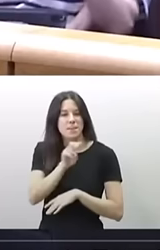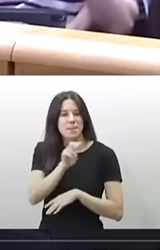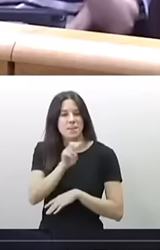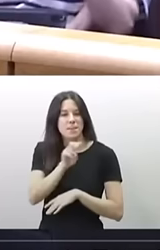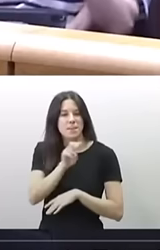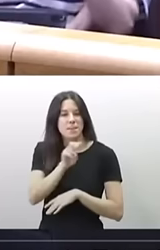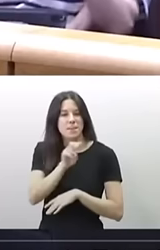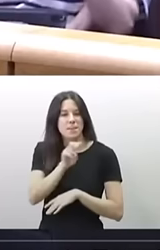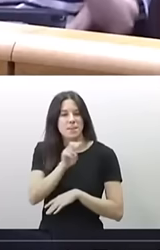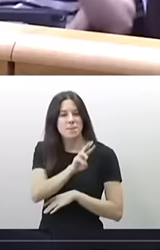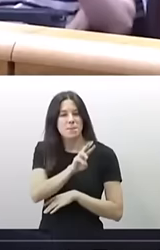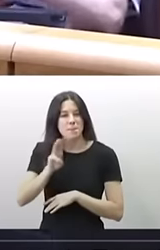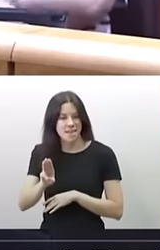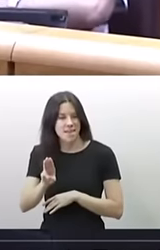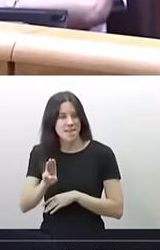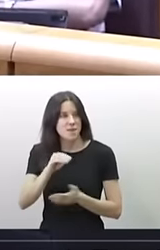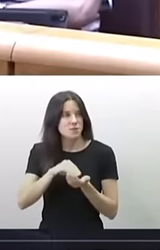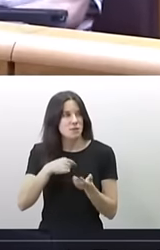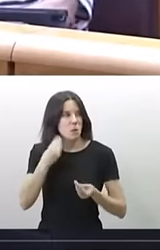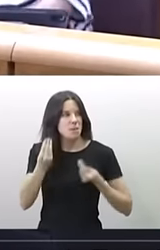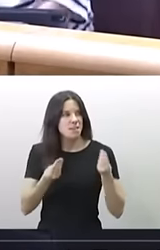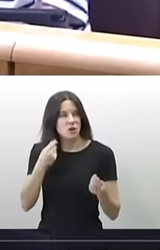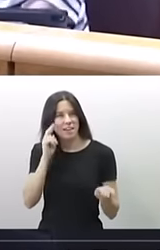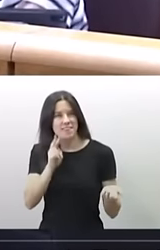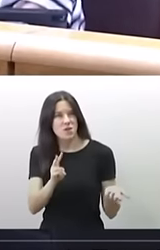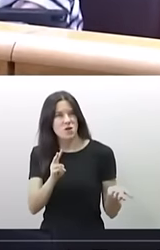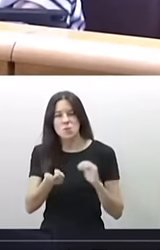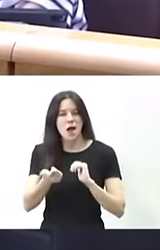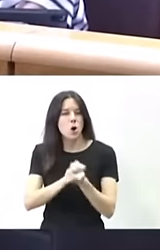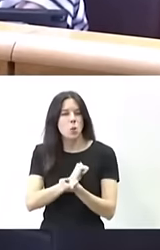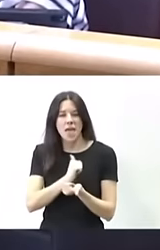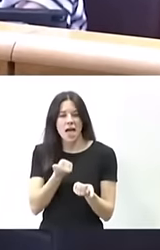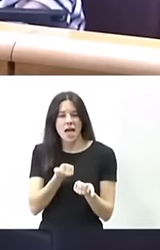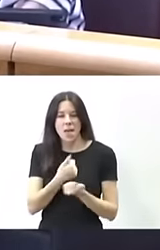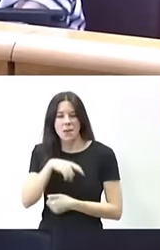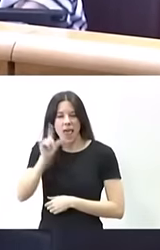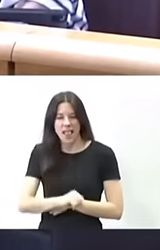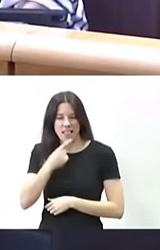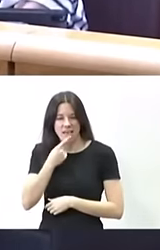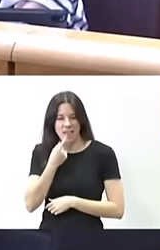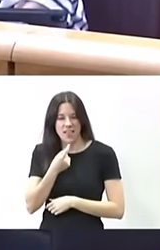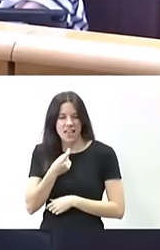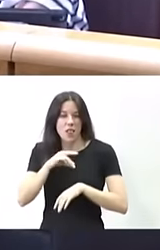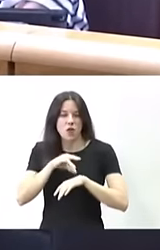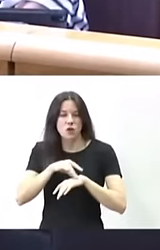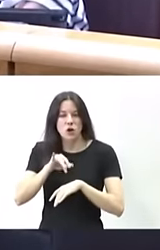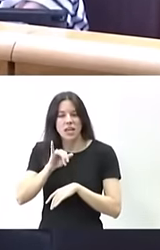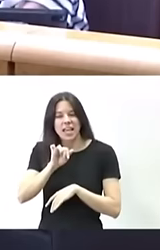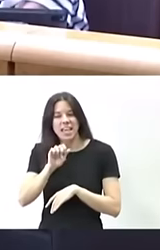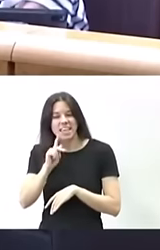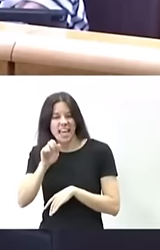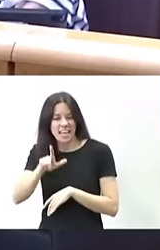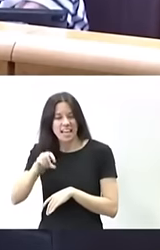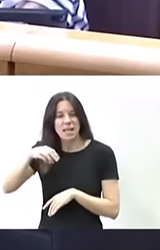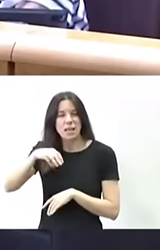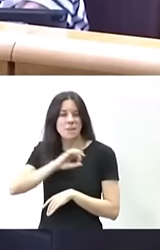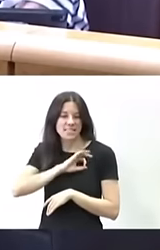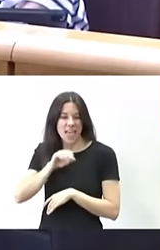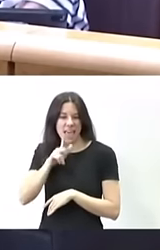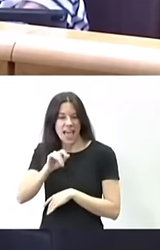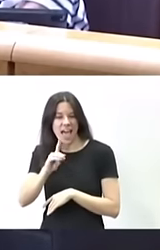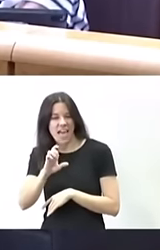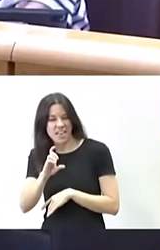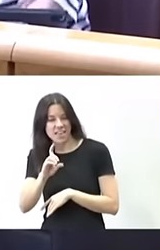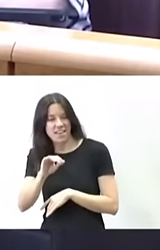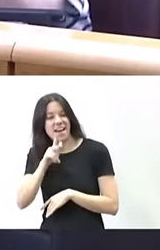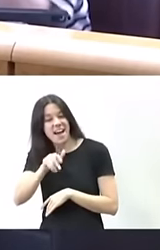a sus compañeros de partido, ¿no? Estar viendo a una copia barata del doctor Jekyll y Mr. Hyde. Porque vamos a ver que nos quede claro a todos los españoles, señora